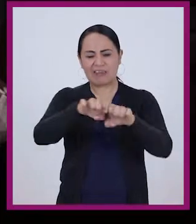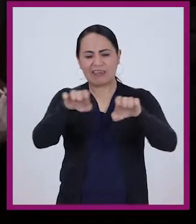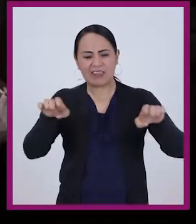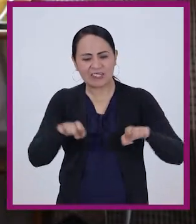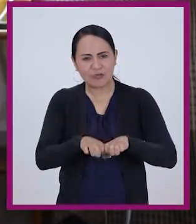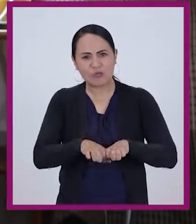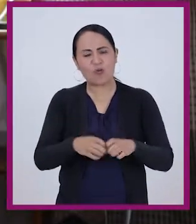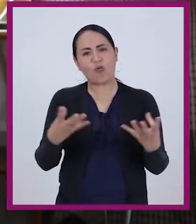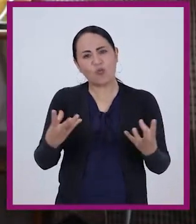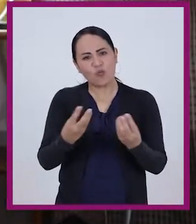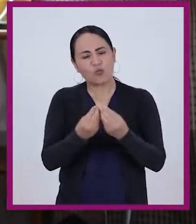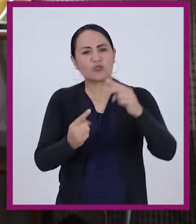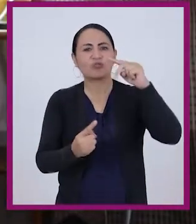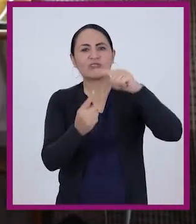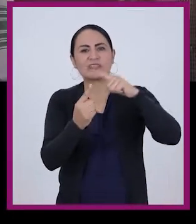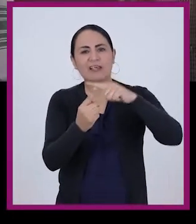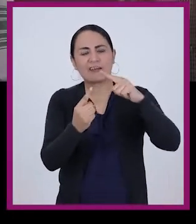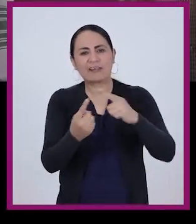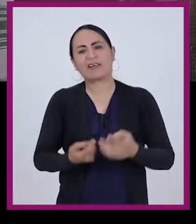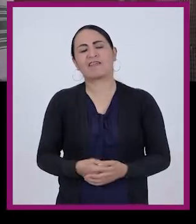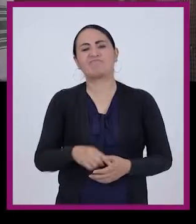en equipo.